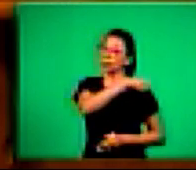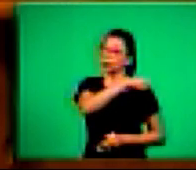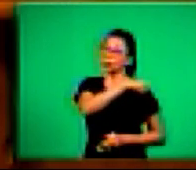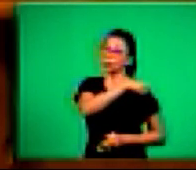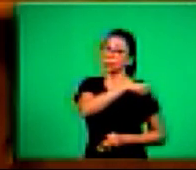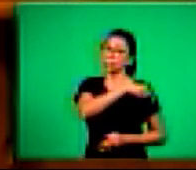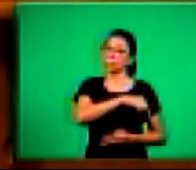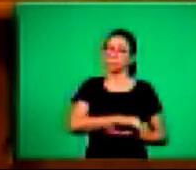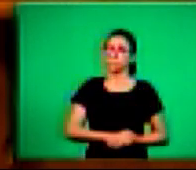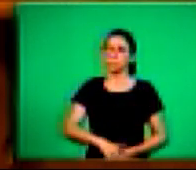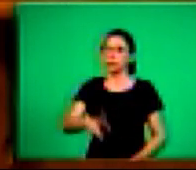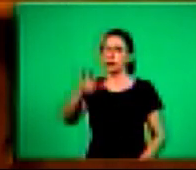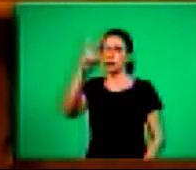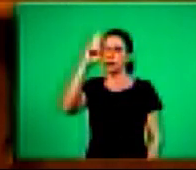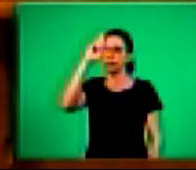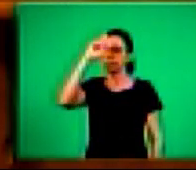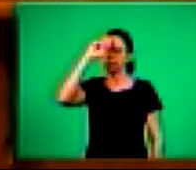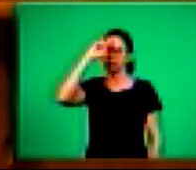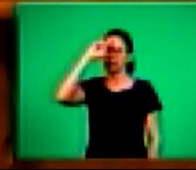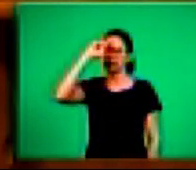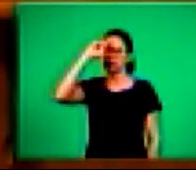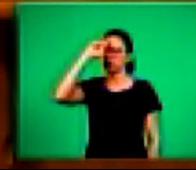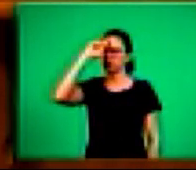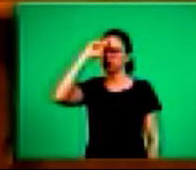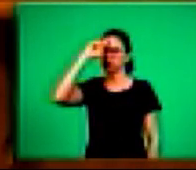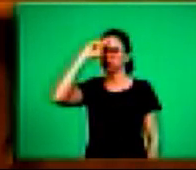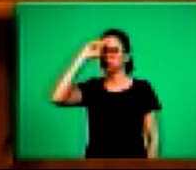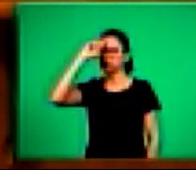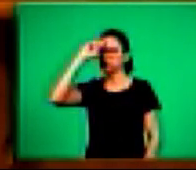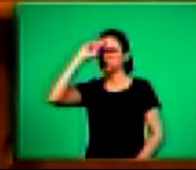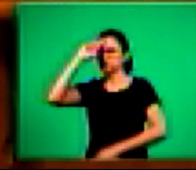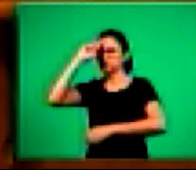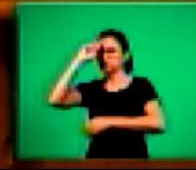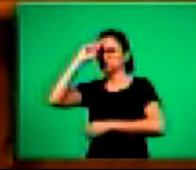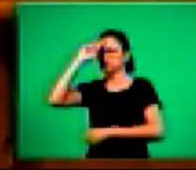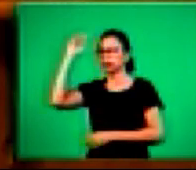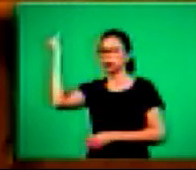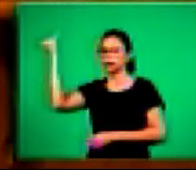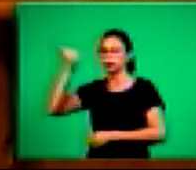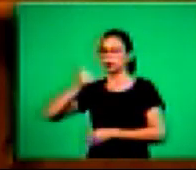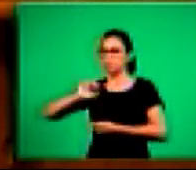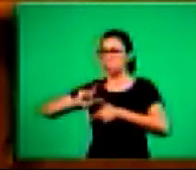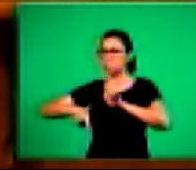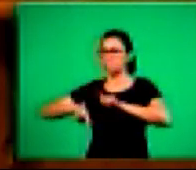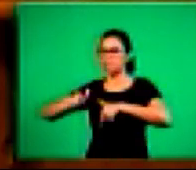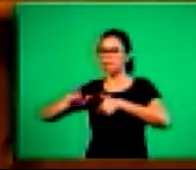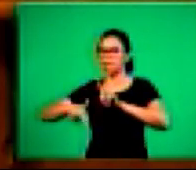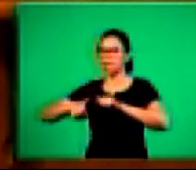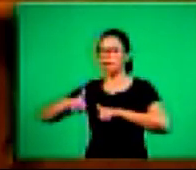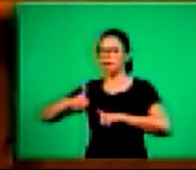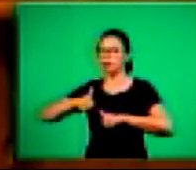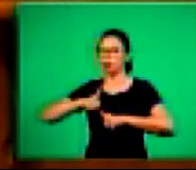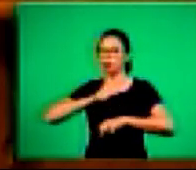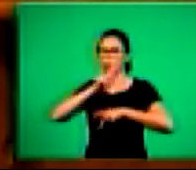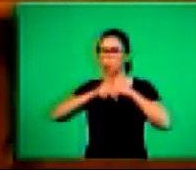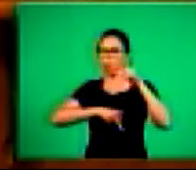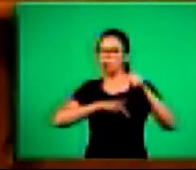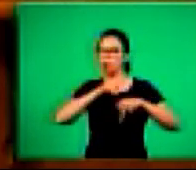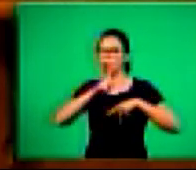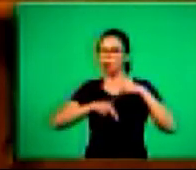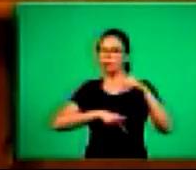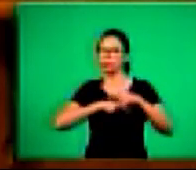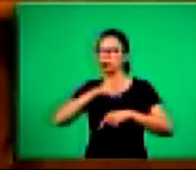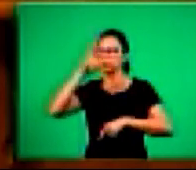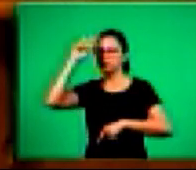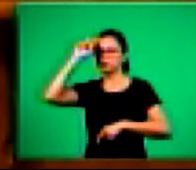medianoche yo pasaré en israel por el medio de egipto y voy a herir a aquellos que no tienen la señal